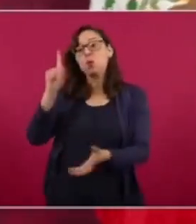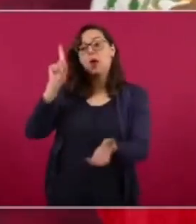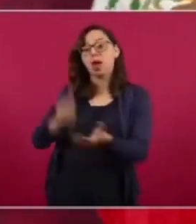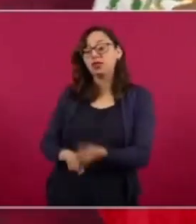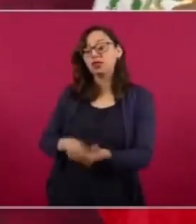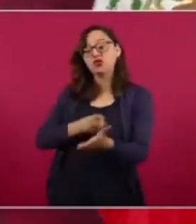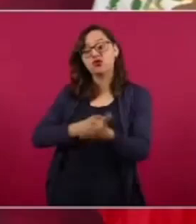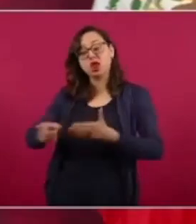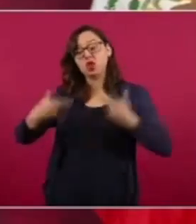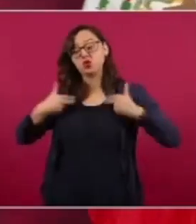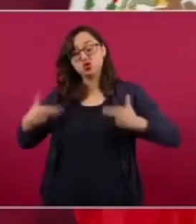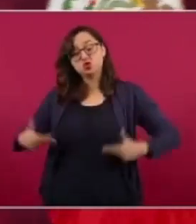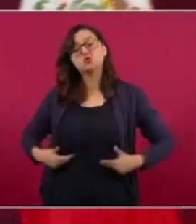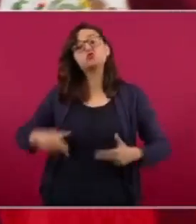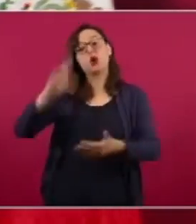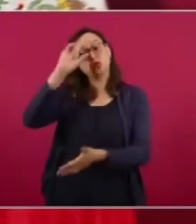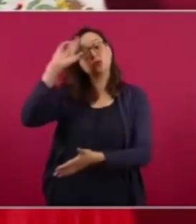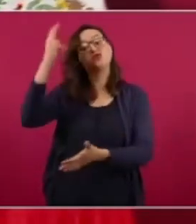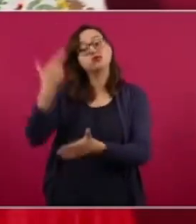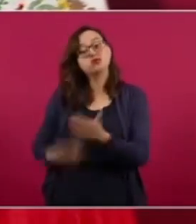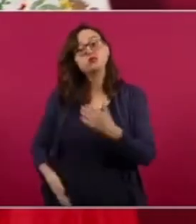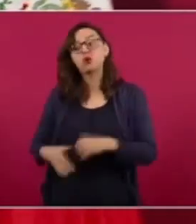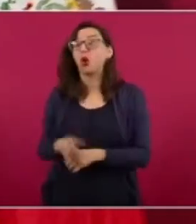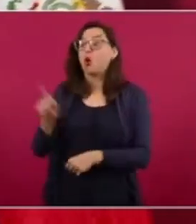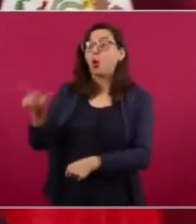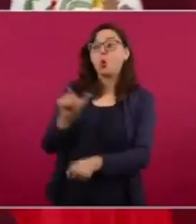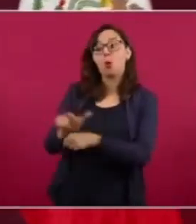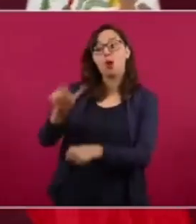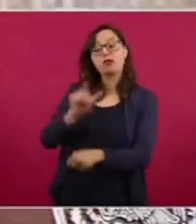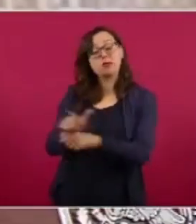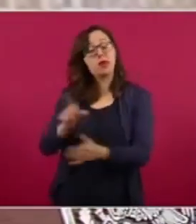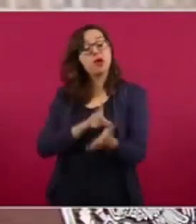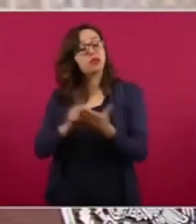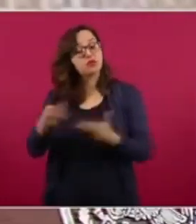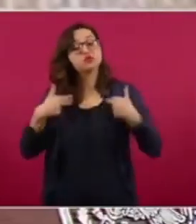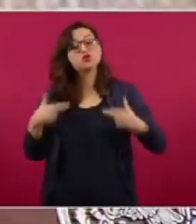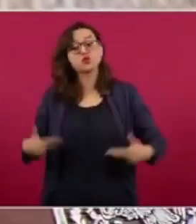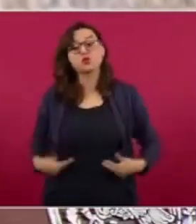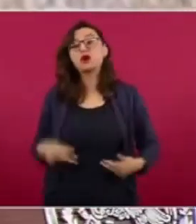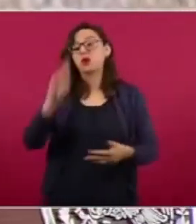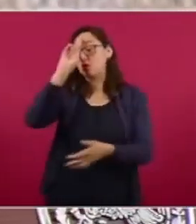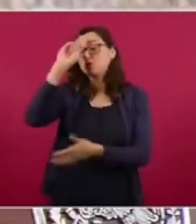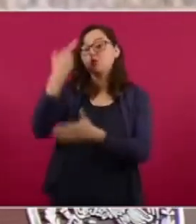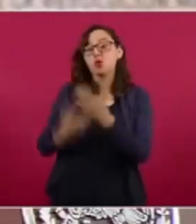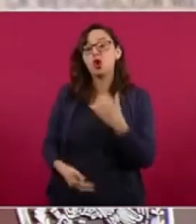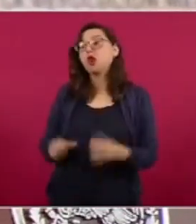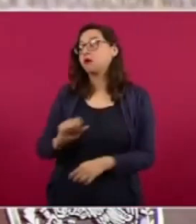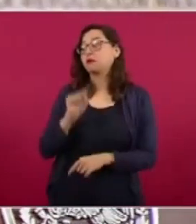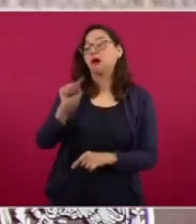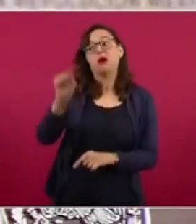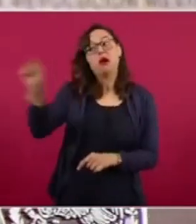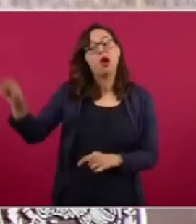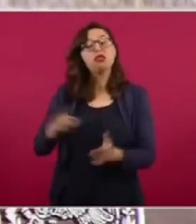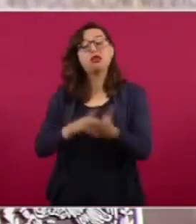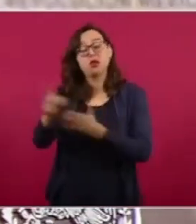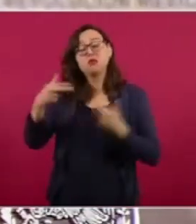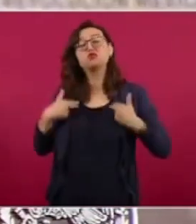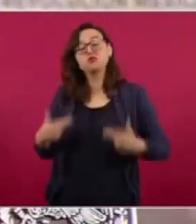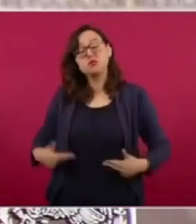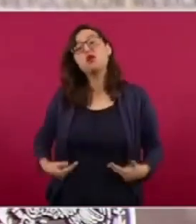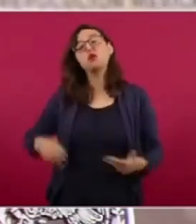humanos en Guatemala, se violan los derechos humanos no sé dónde. ¿Y qué?